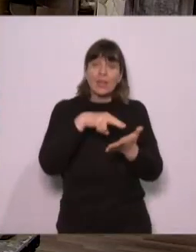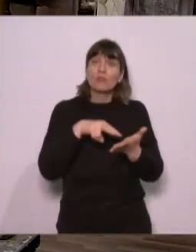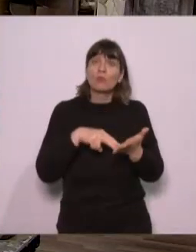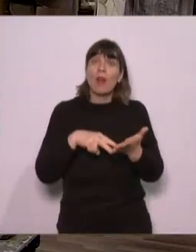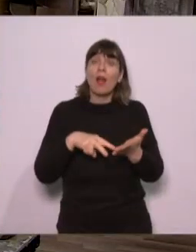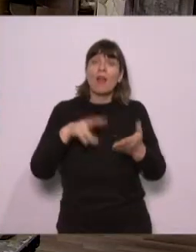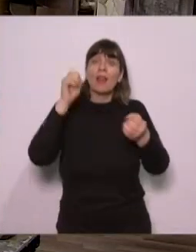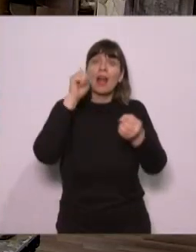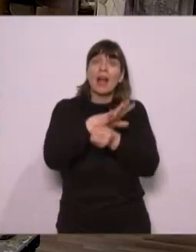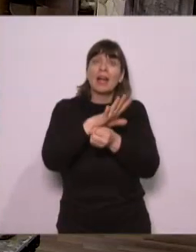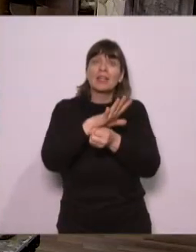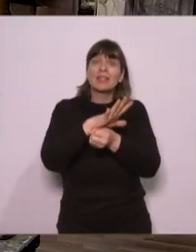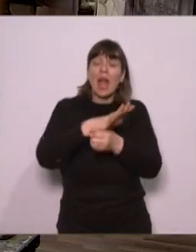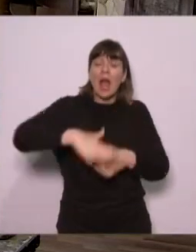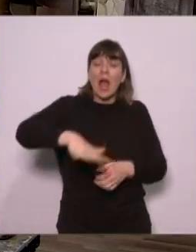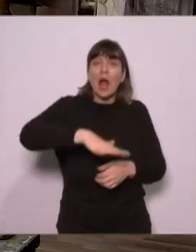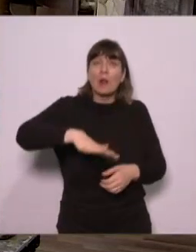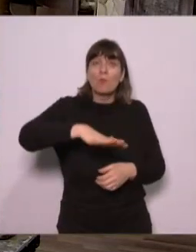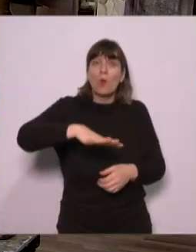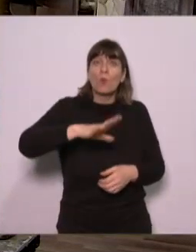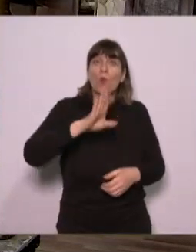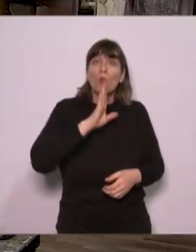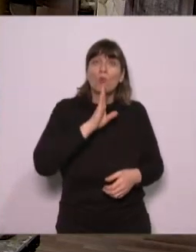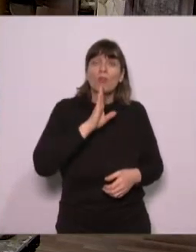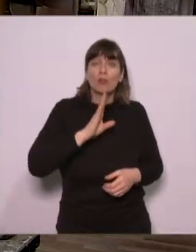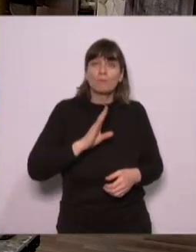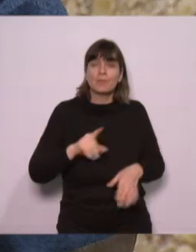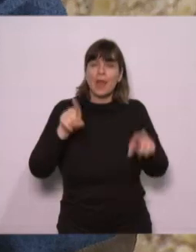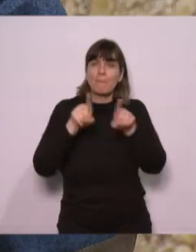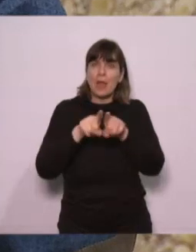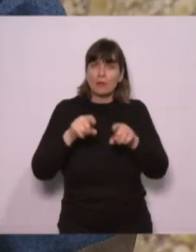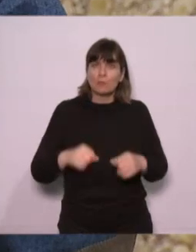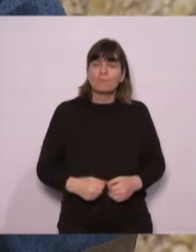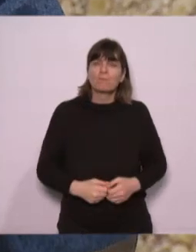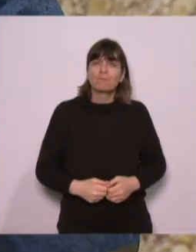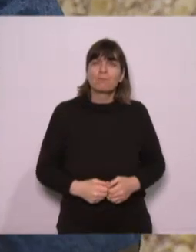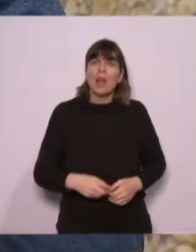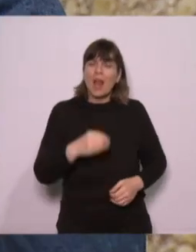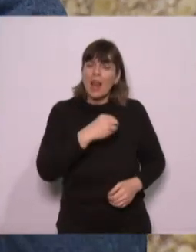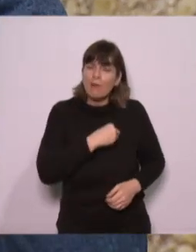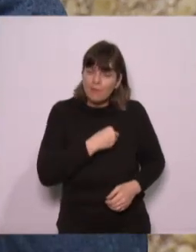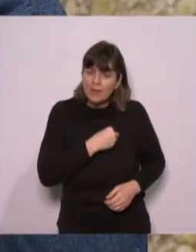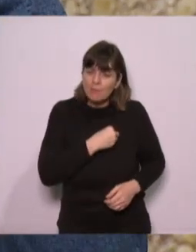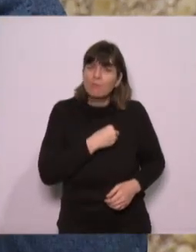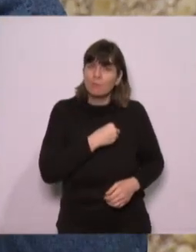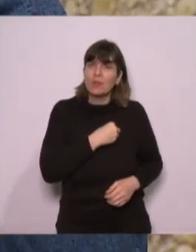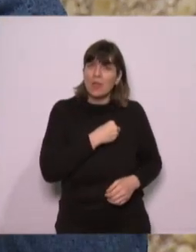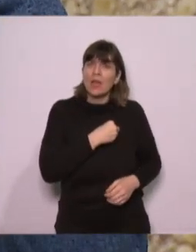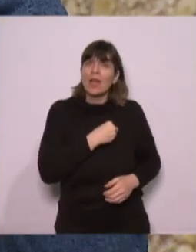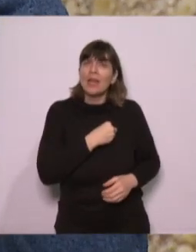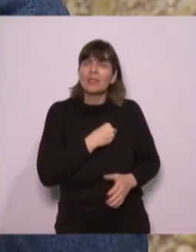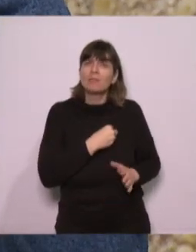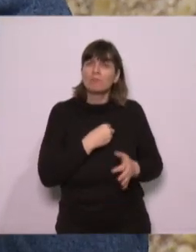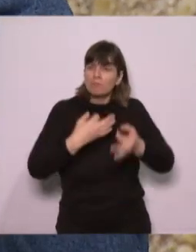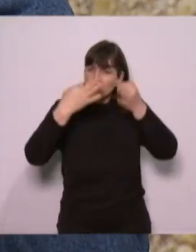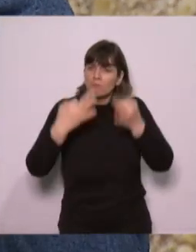Lectura de la Carta a los Hebreos. Hermanos, la fe es la garantía de los bienes